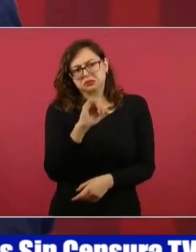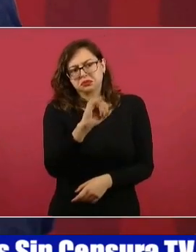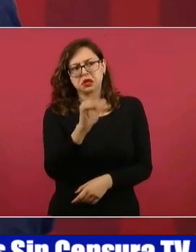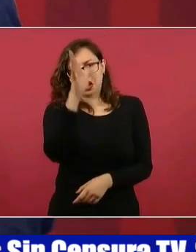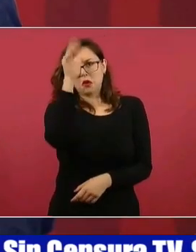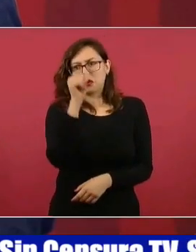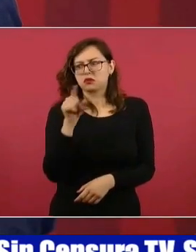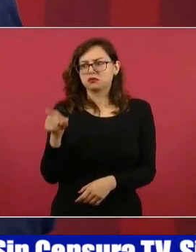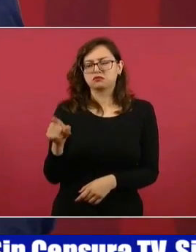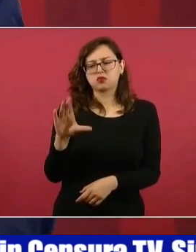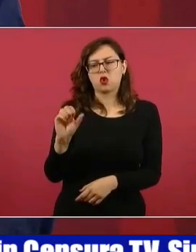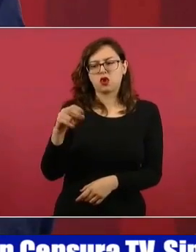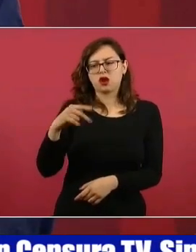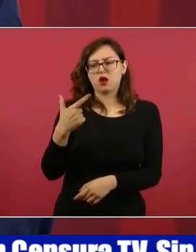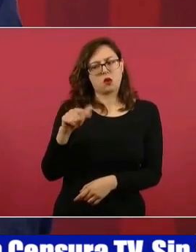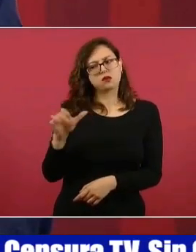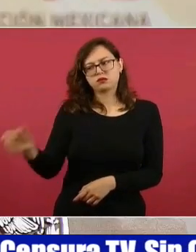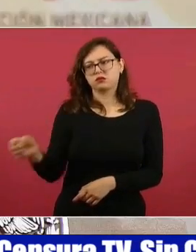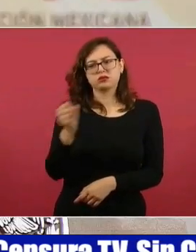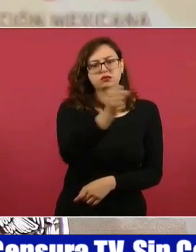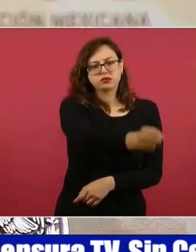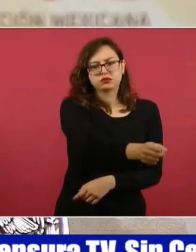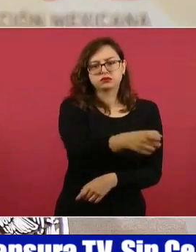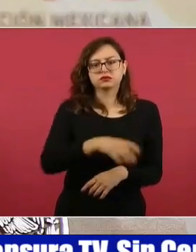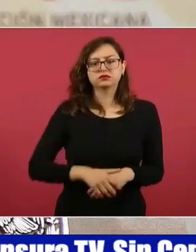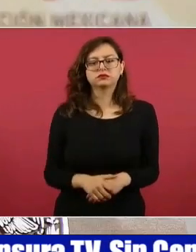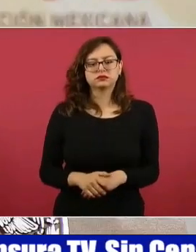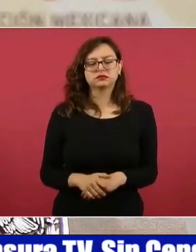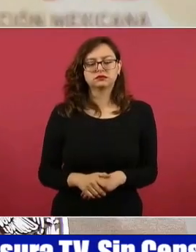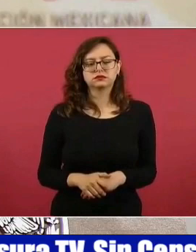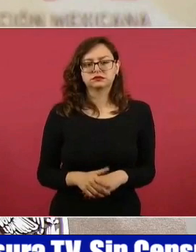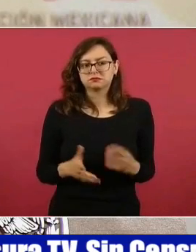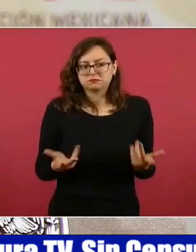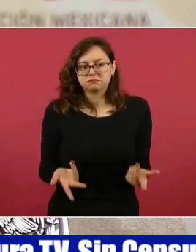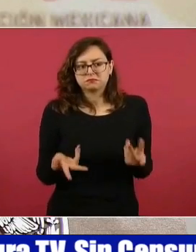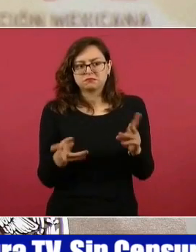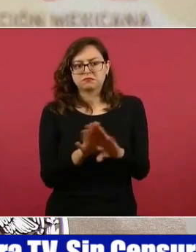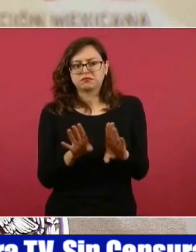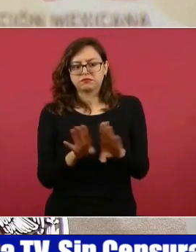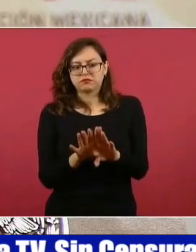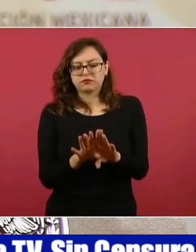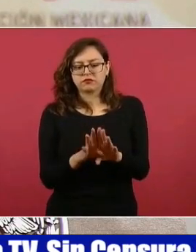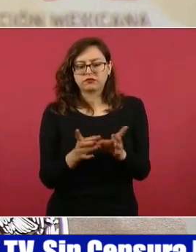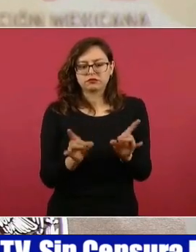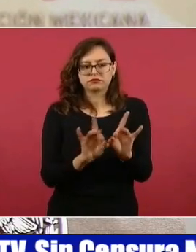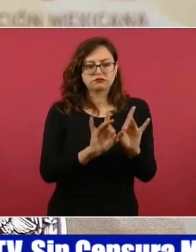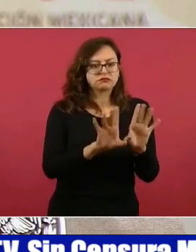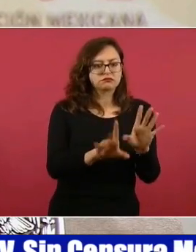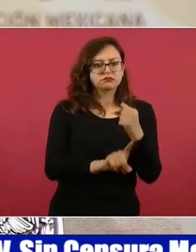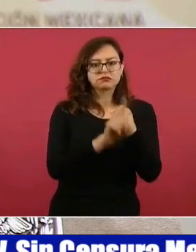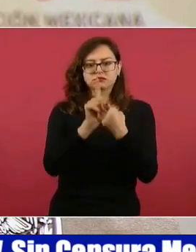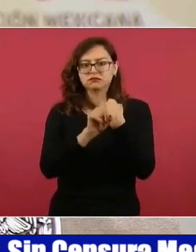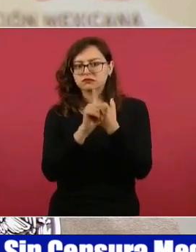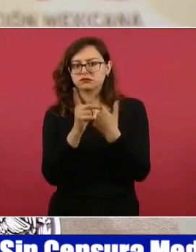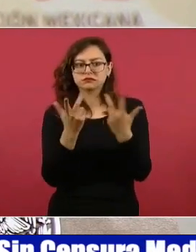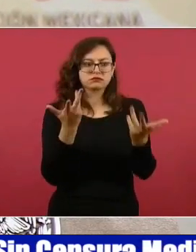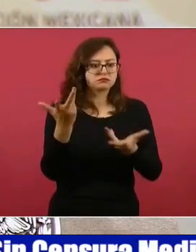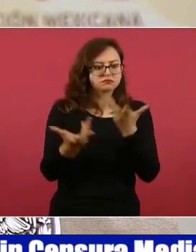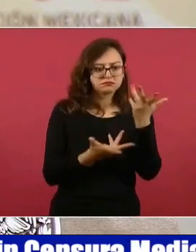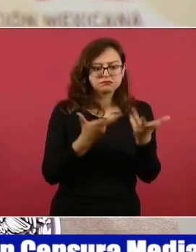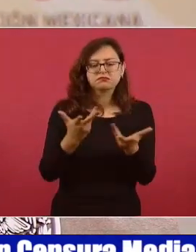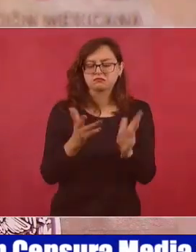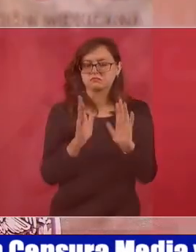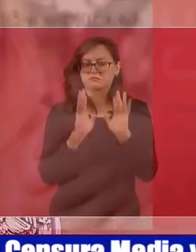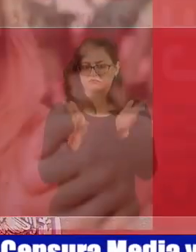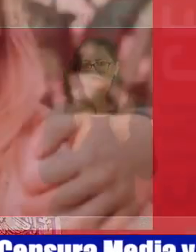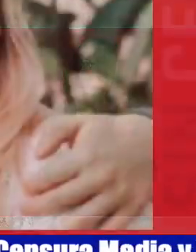forma, que él siente que hace falta un acuerdo en Nuevo León, pero no un acuerdo entre el gobierno federal y el gobierno actual